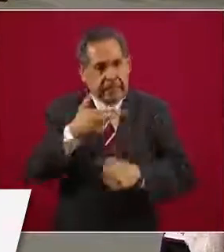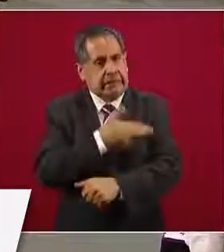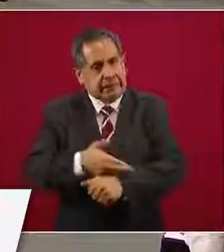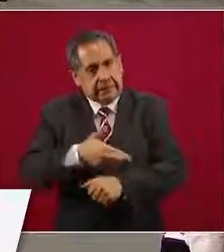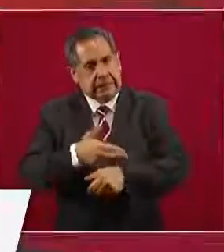paralelo